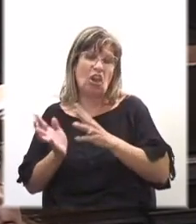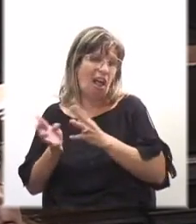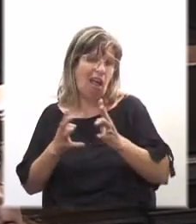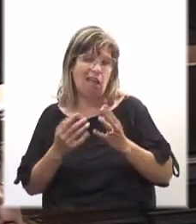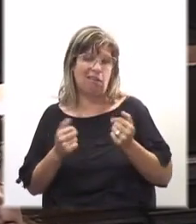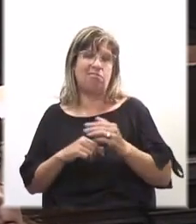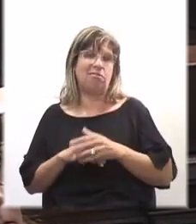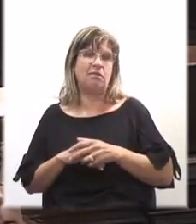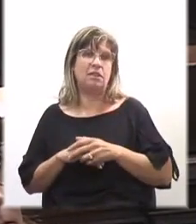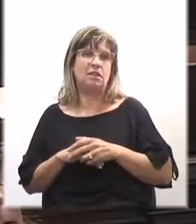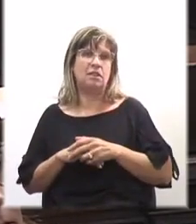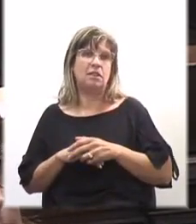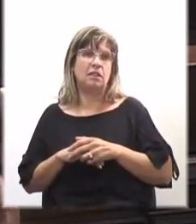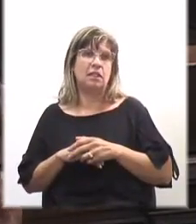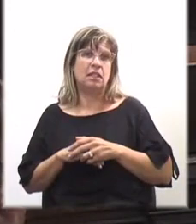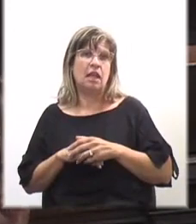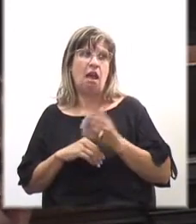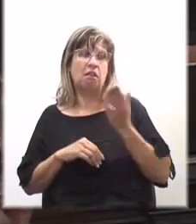Ahora, también estaba viendo,